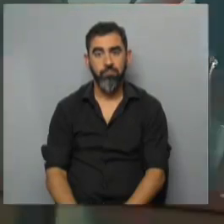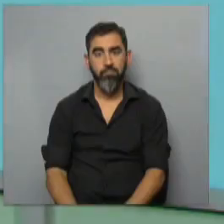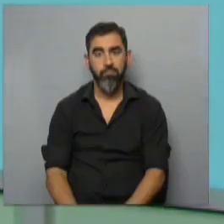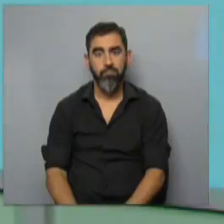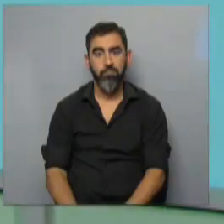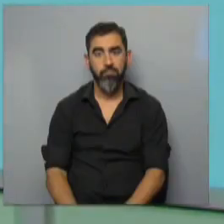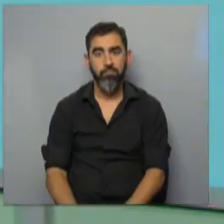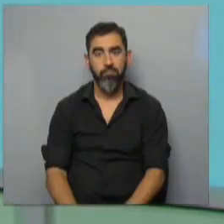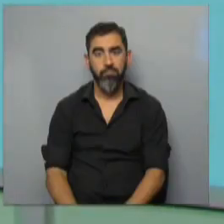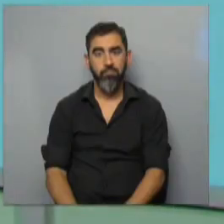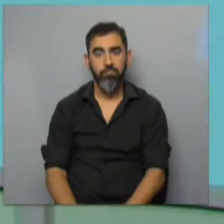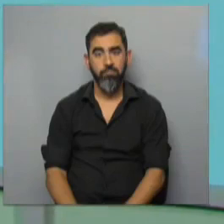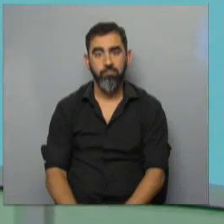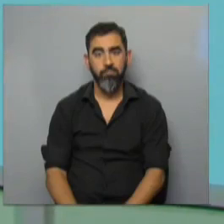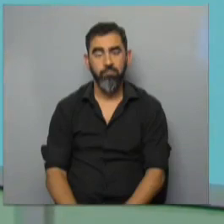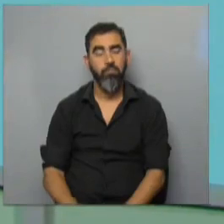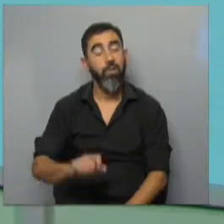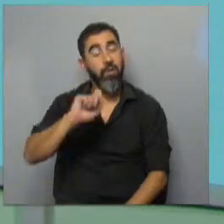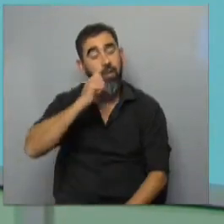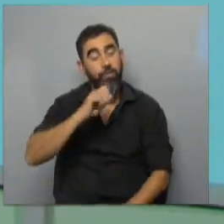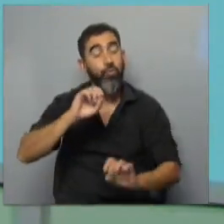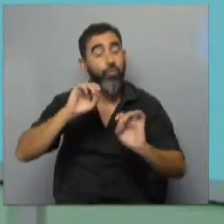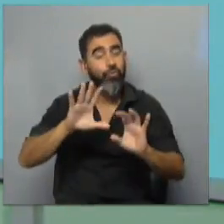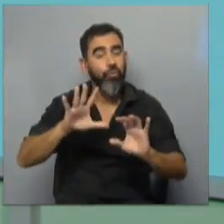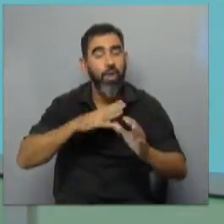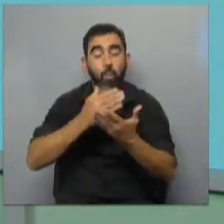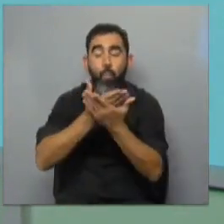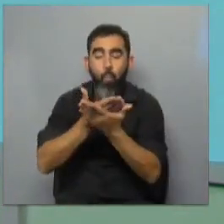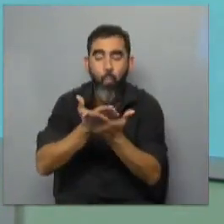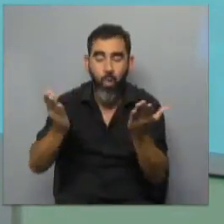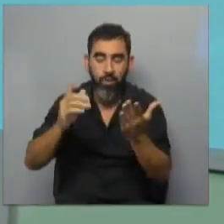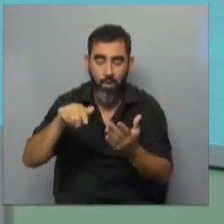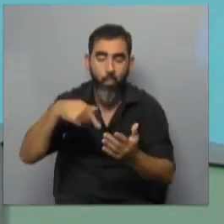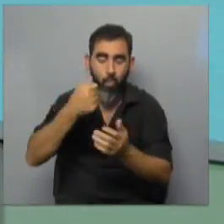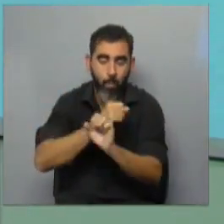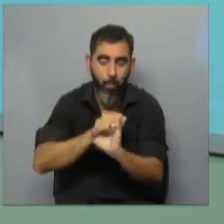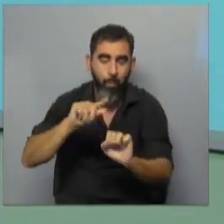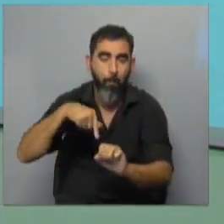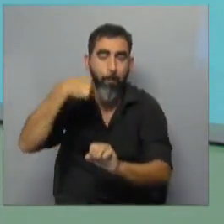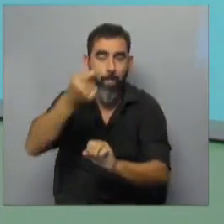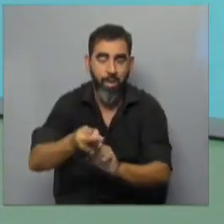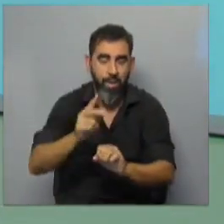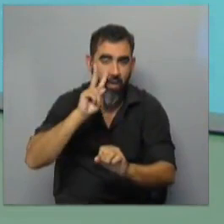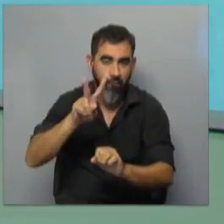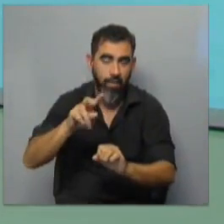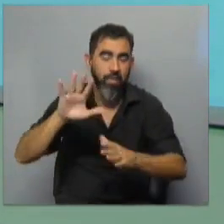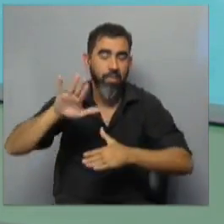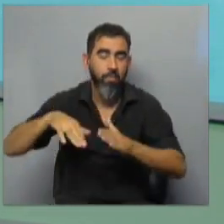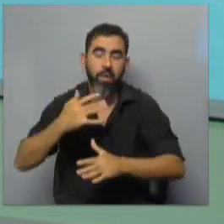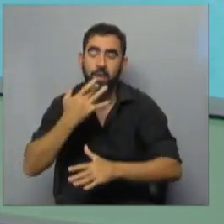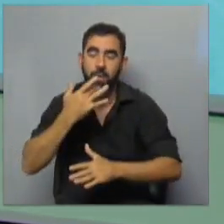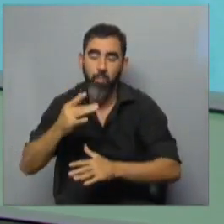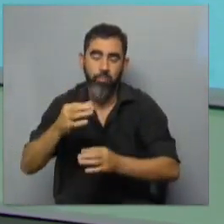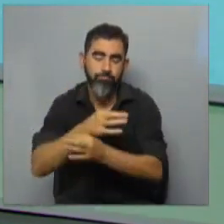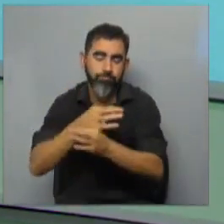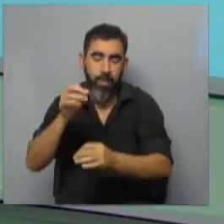la rumba para que sepa que bueno solamente una muestra de lo que van a poder ver mañana con esos tambores divinos y todo